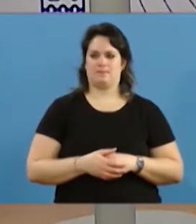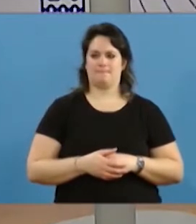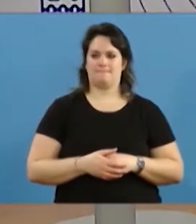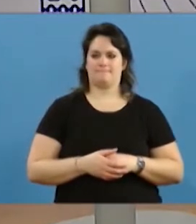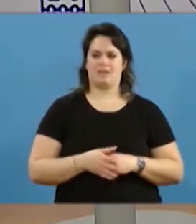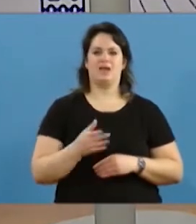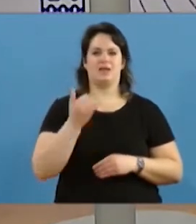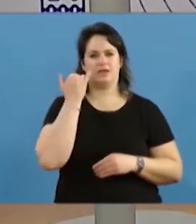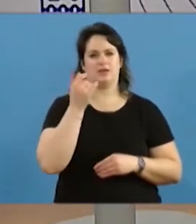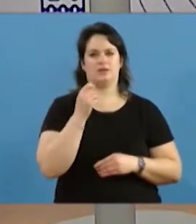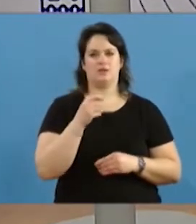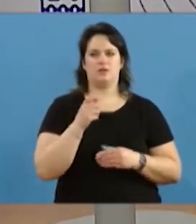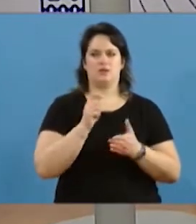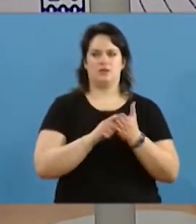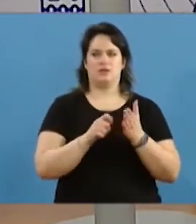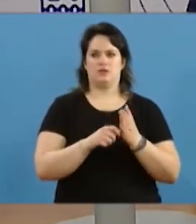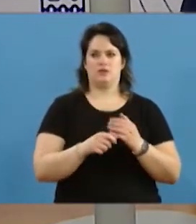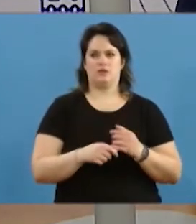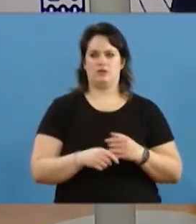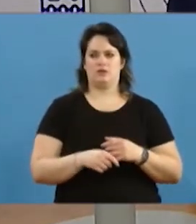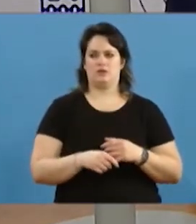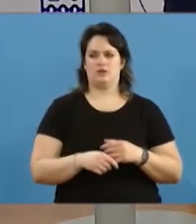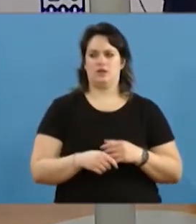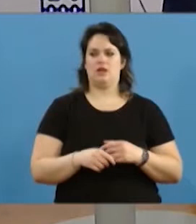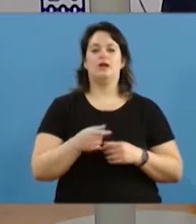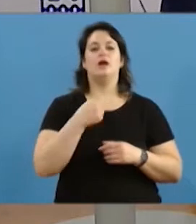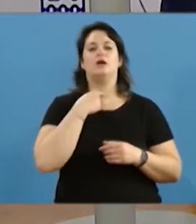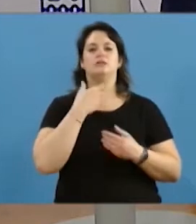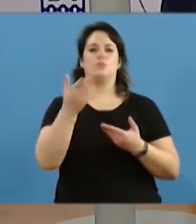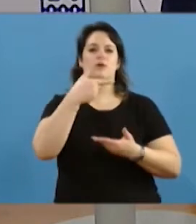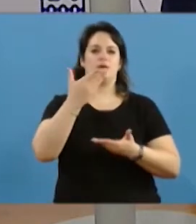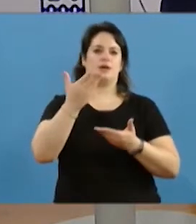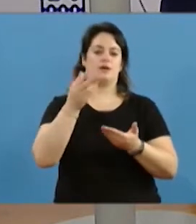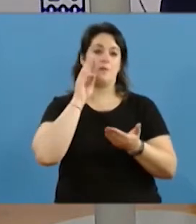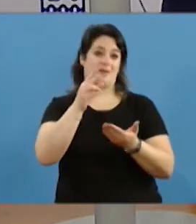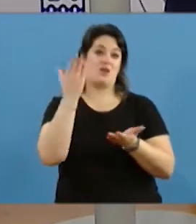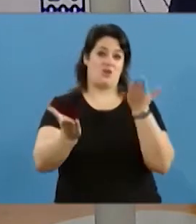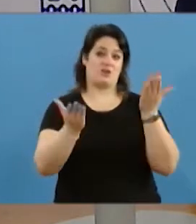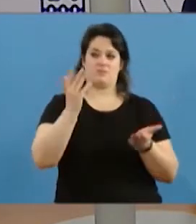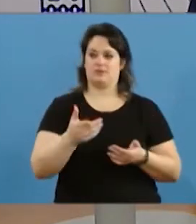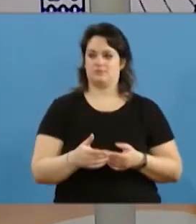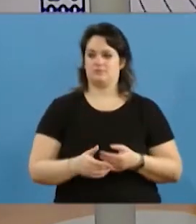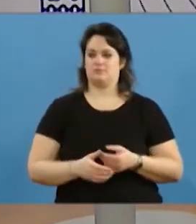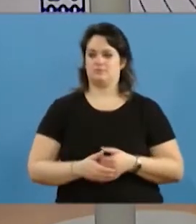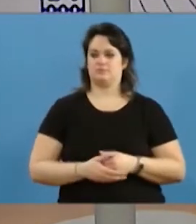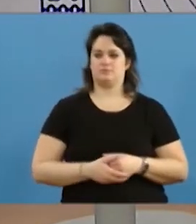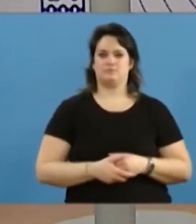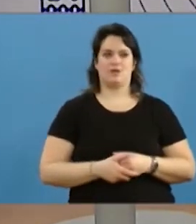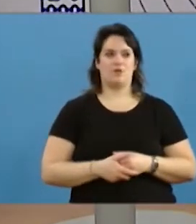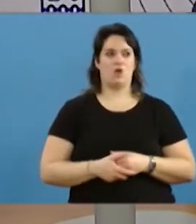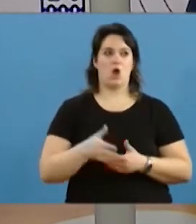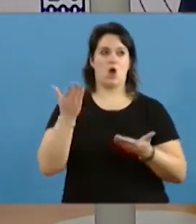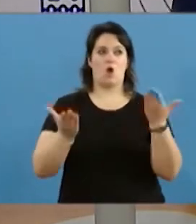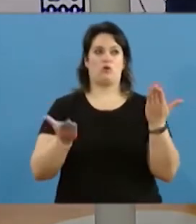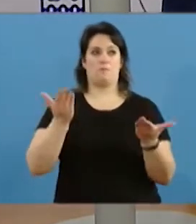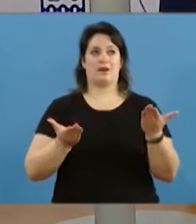Miren, se las hemos... Quiero ver una cosa que quiero ver si los chicos verían, si los comparamos. Ahí está. Quiero hacer una comparación y quiero que lo